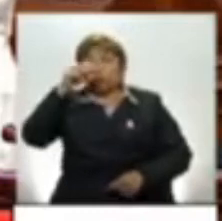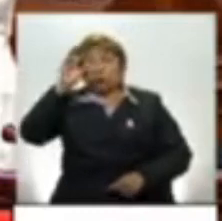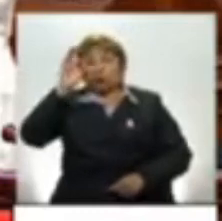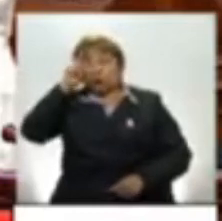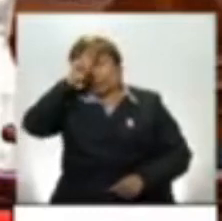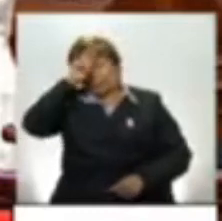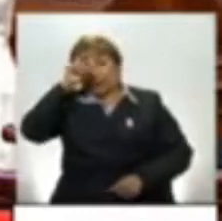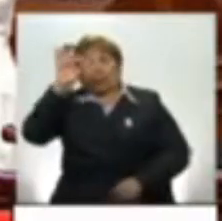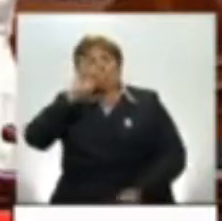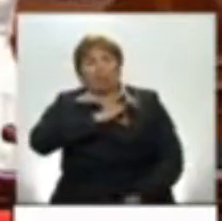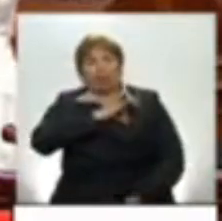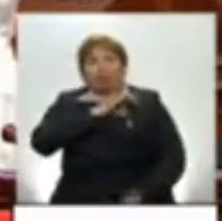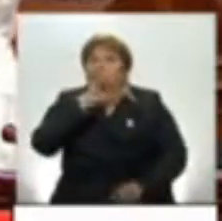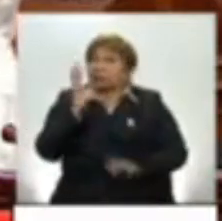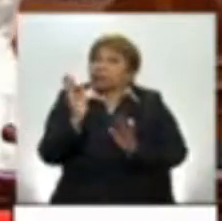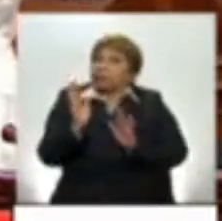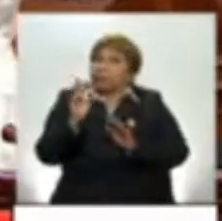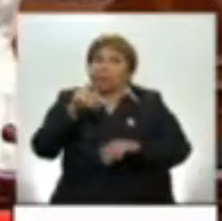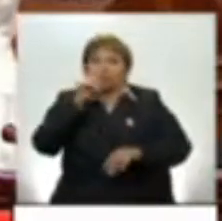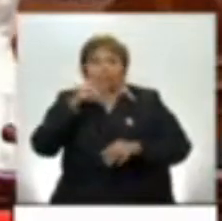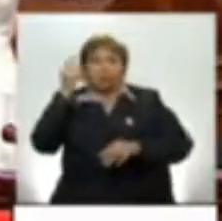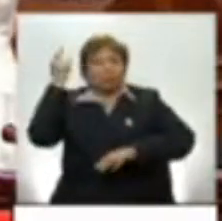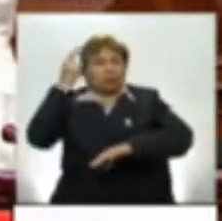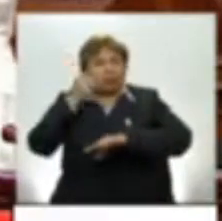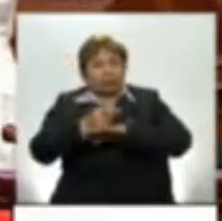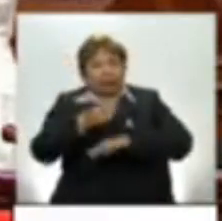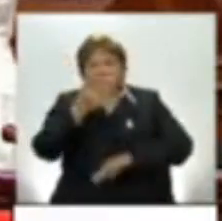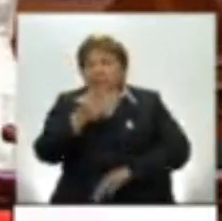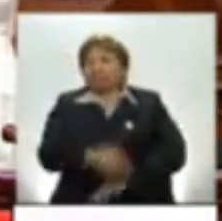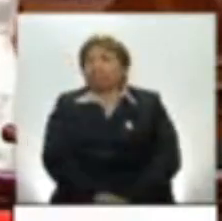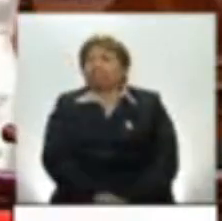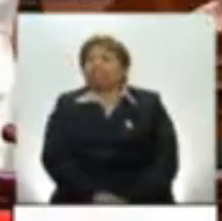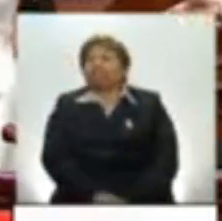premien, sino que él y la nación se lo demanden.